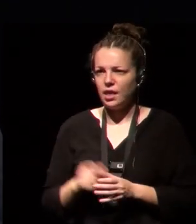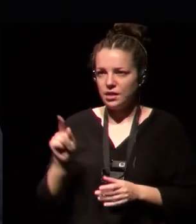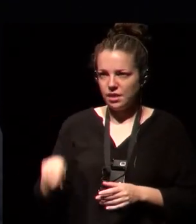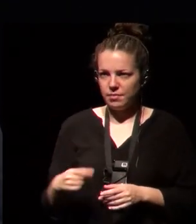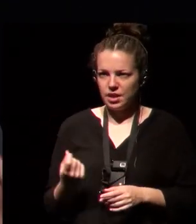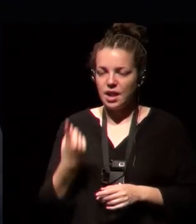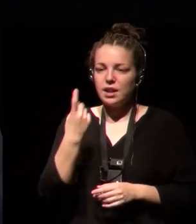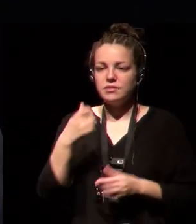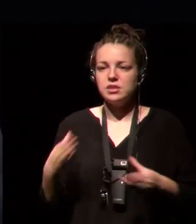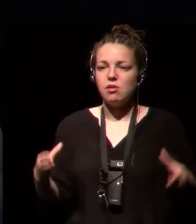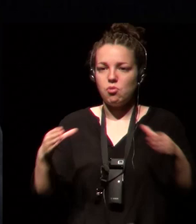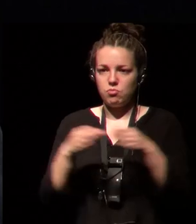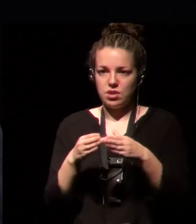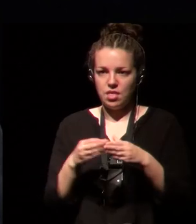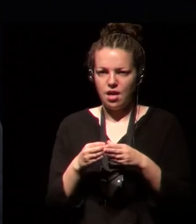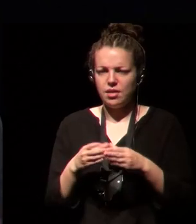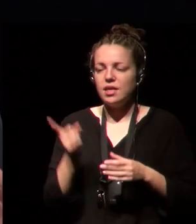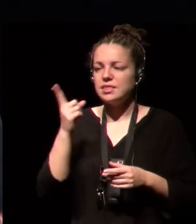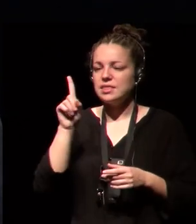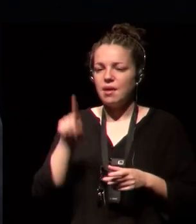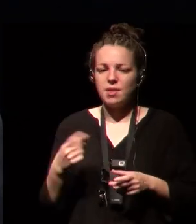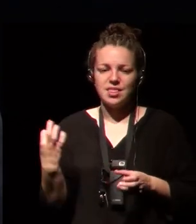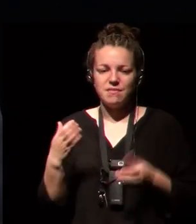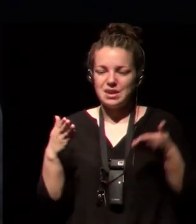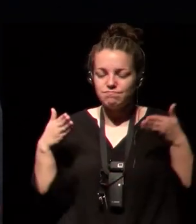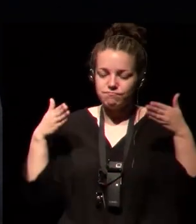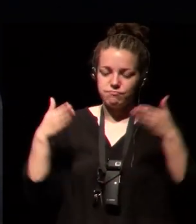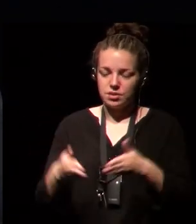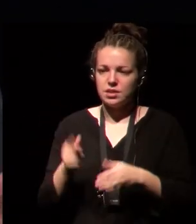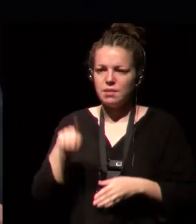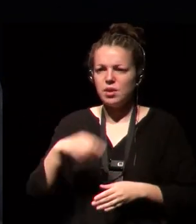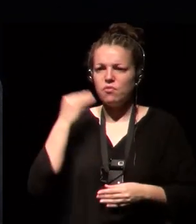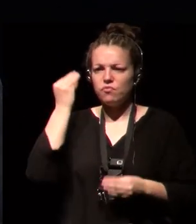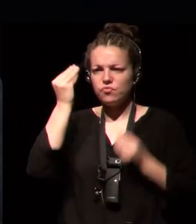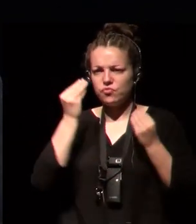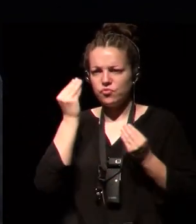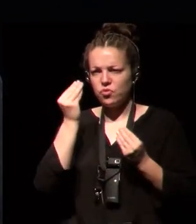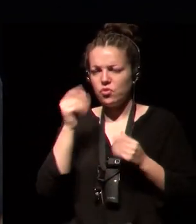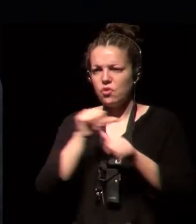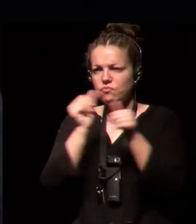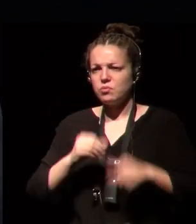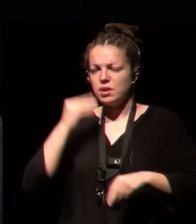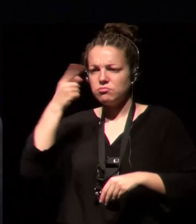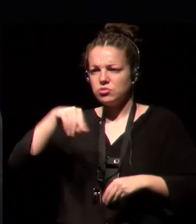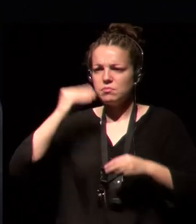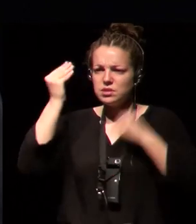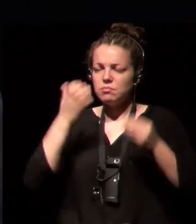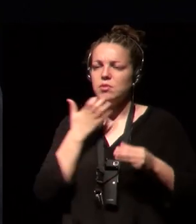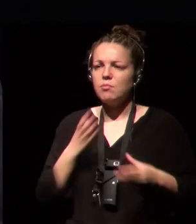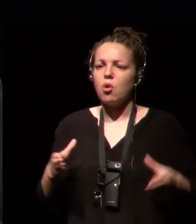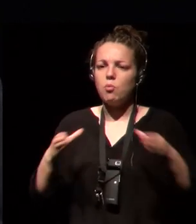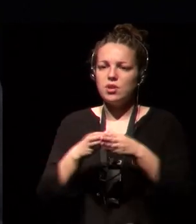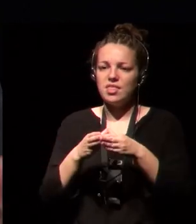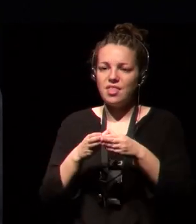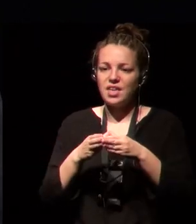ser específico en la forma en la que pensamos lo que es una comunidad. ¿Es una comunidad geográfica, una comunidad que tiene el mismo punto de